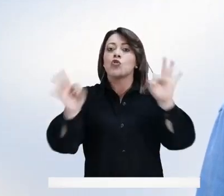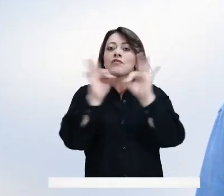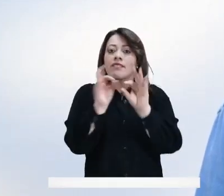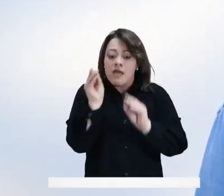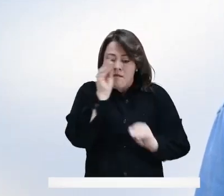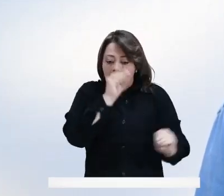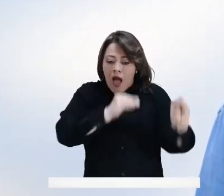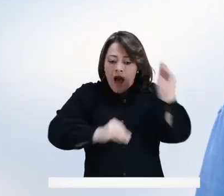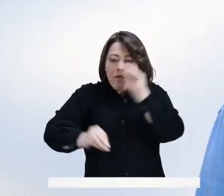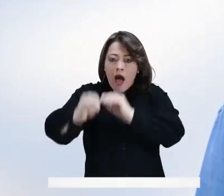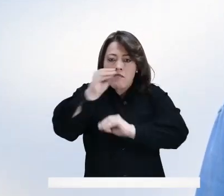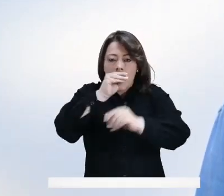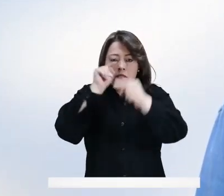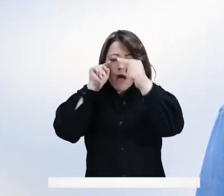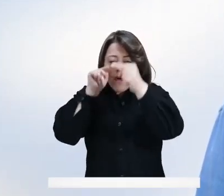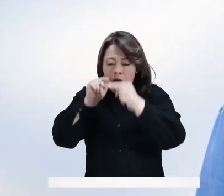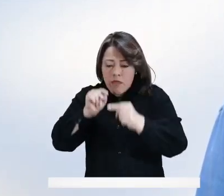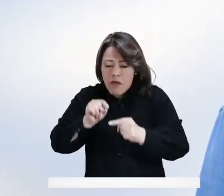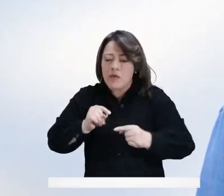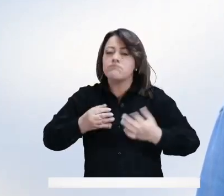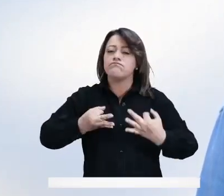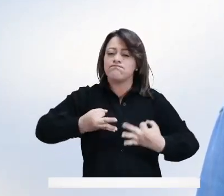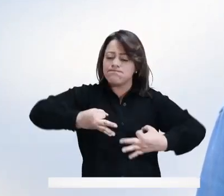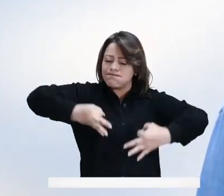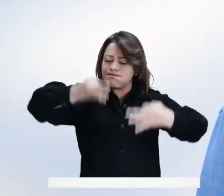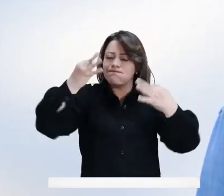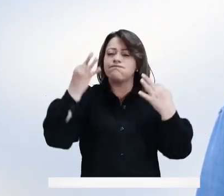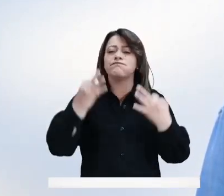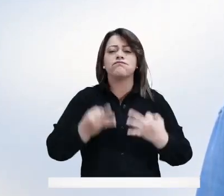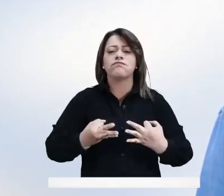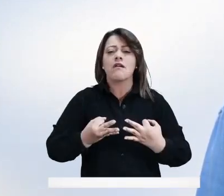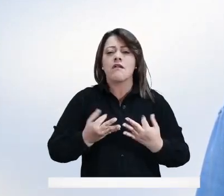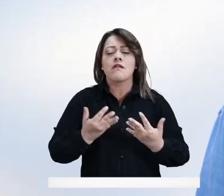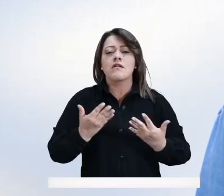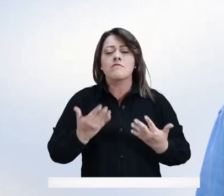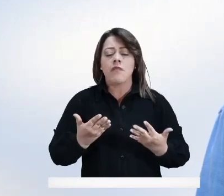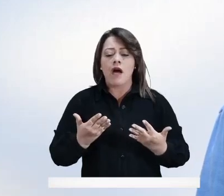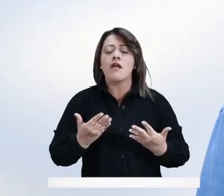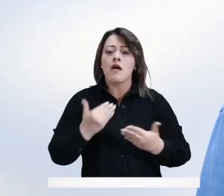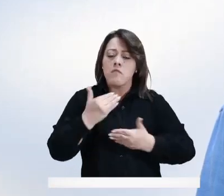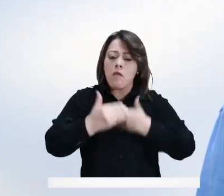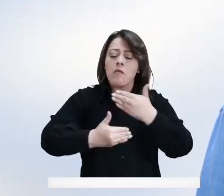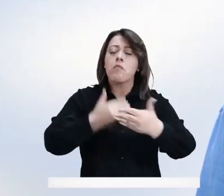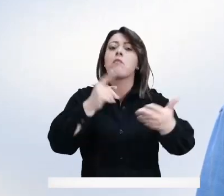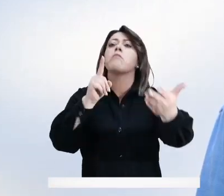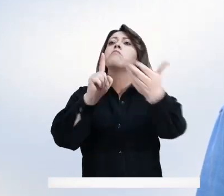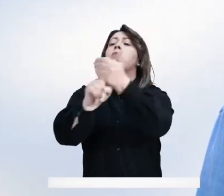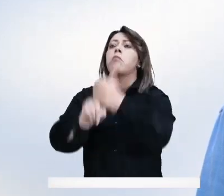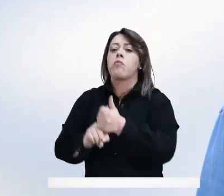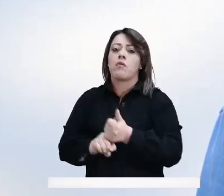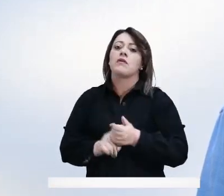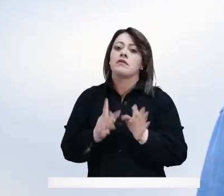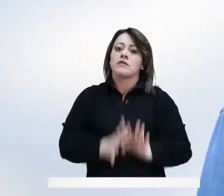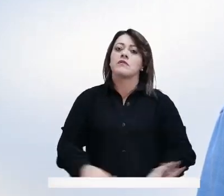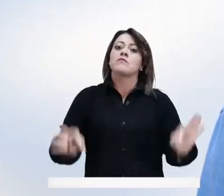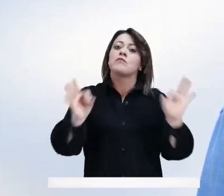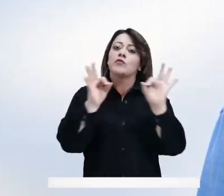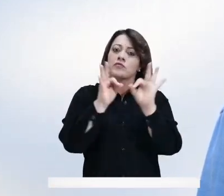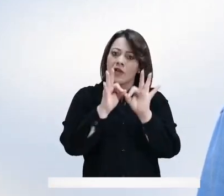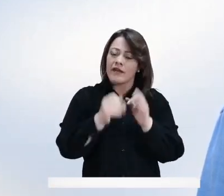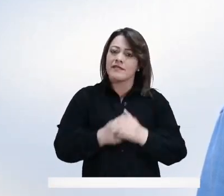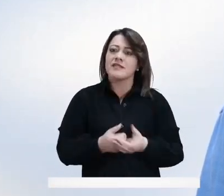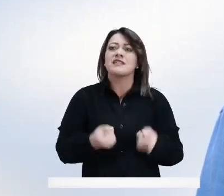metas que sean realmente, que se puedan llegar a las metas, que se